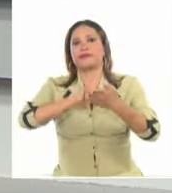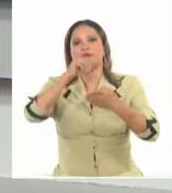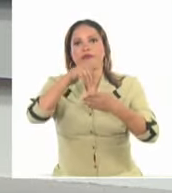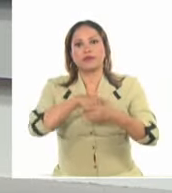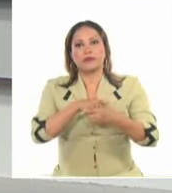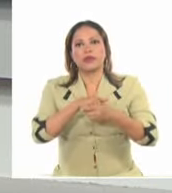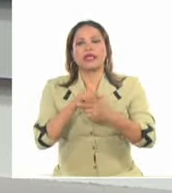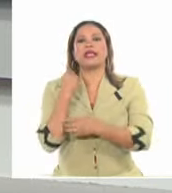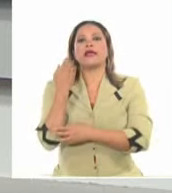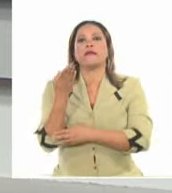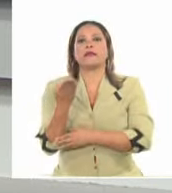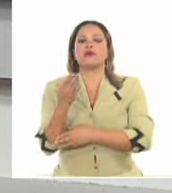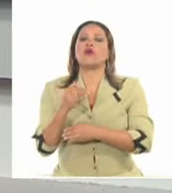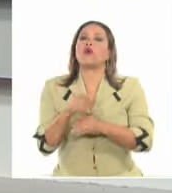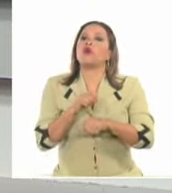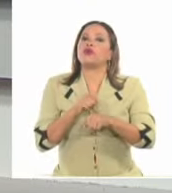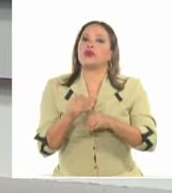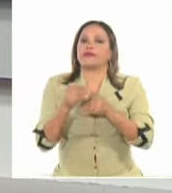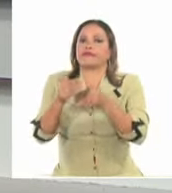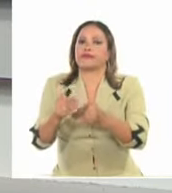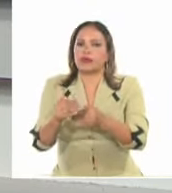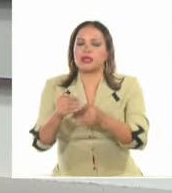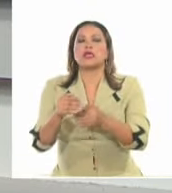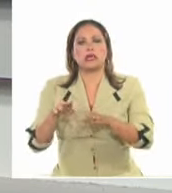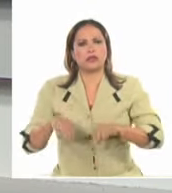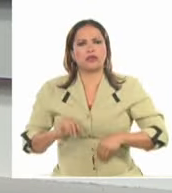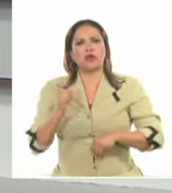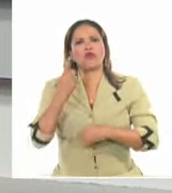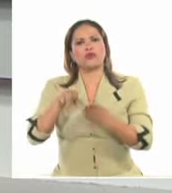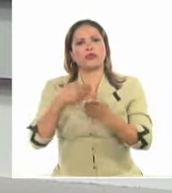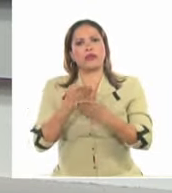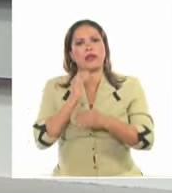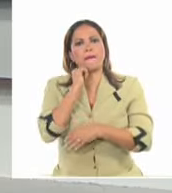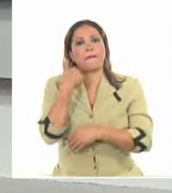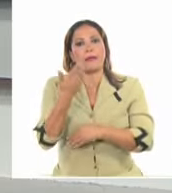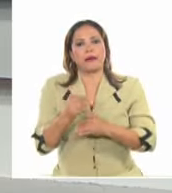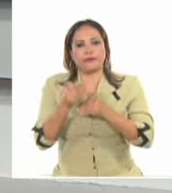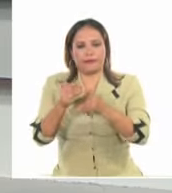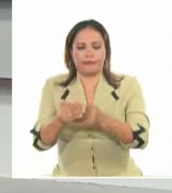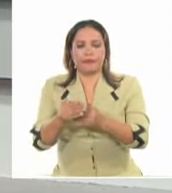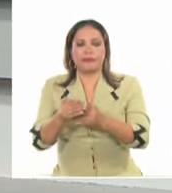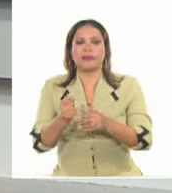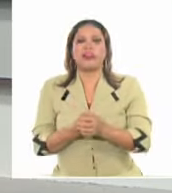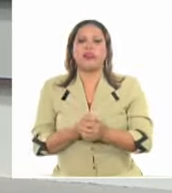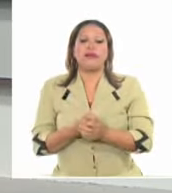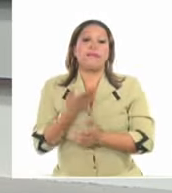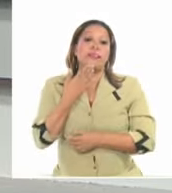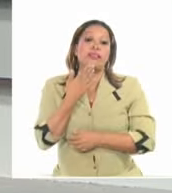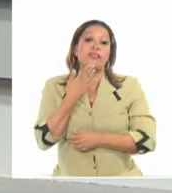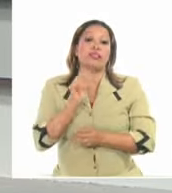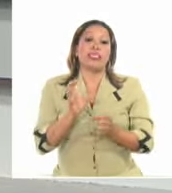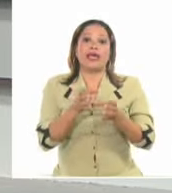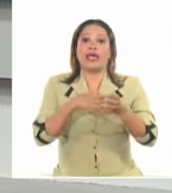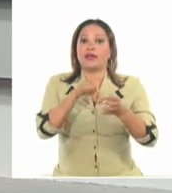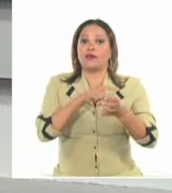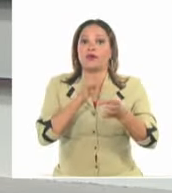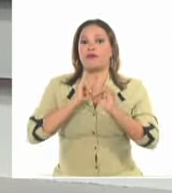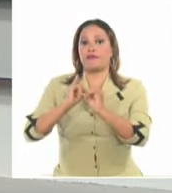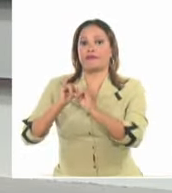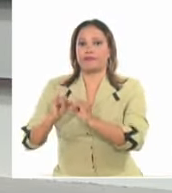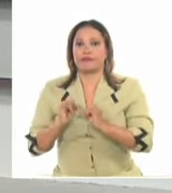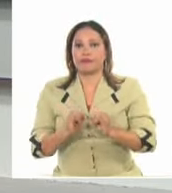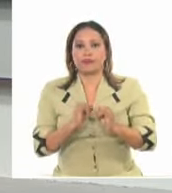pidió prórroga y aceptó dar un día más. Curiosamente, la plataforma unitaria que llevaba denunciando trabas informáticas, que es